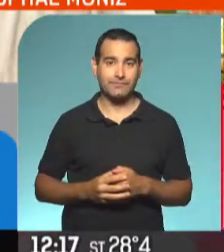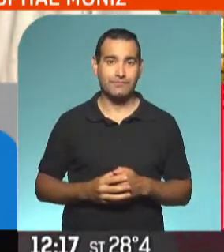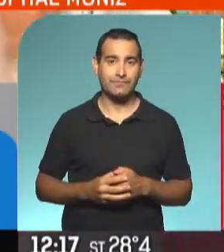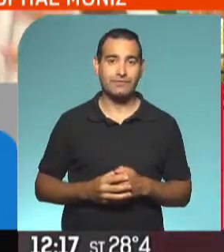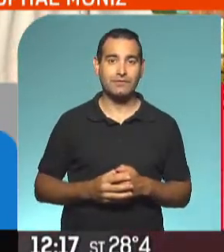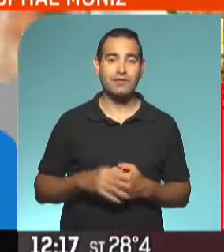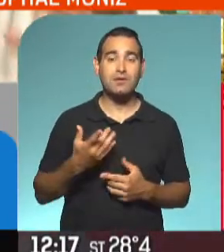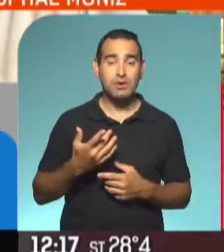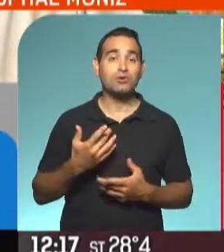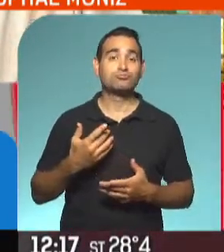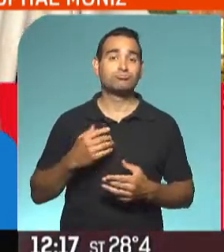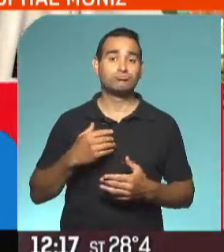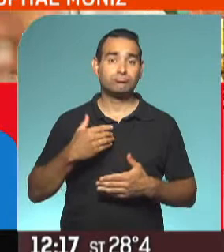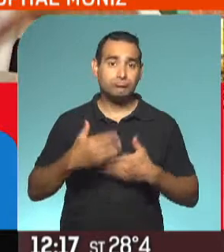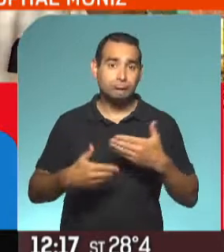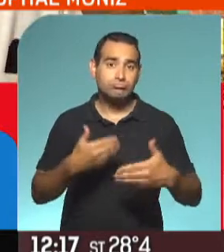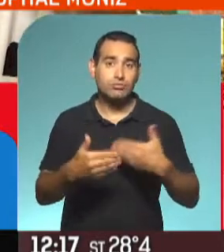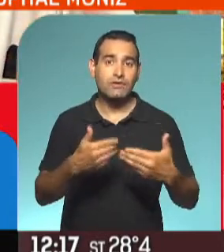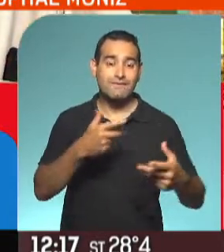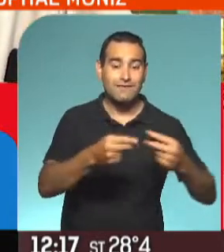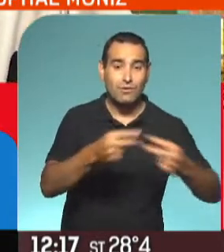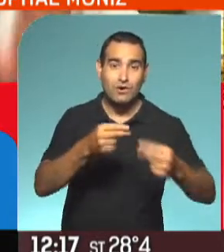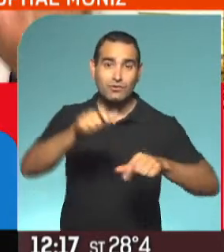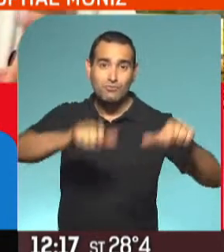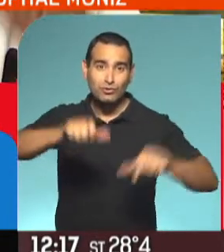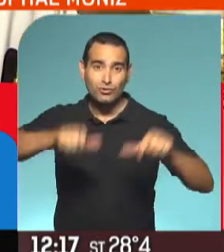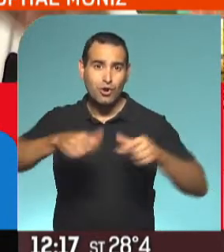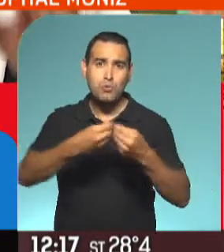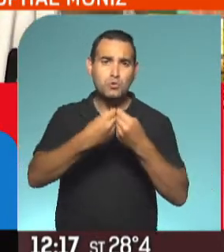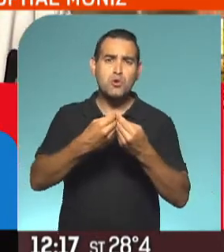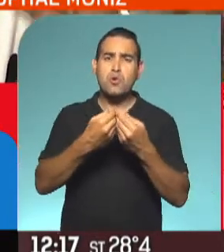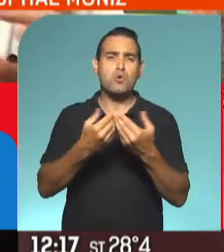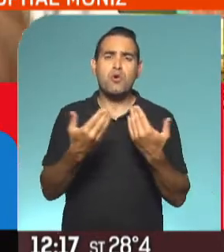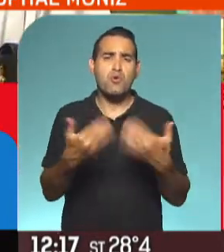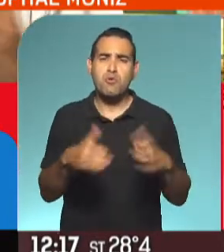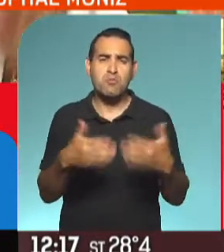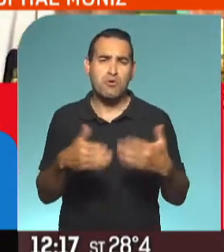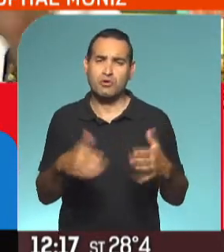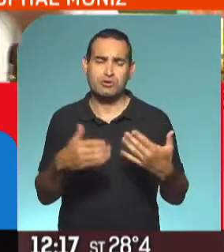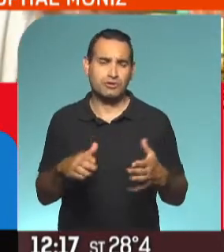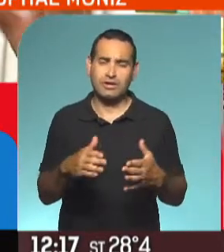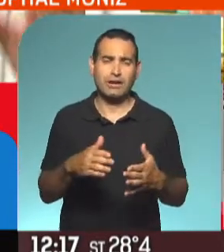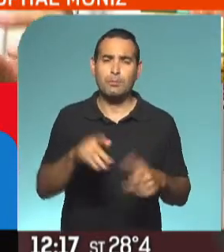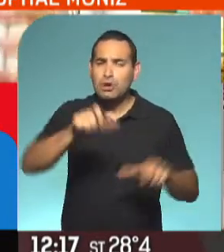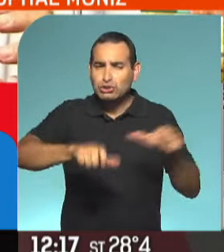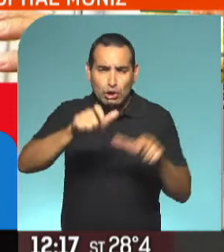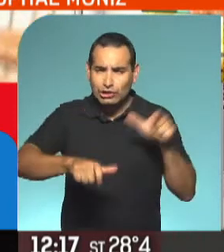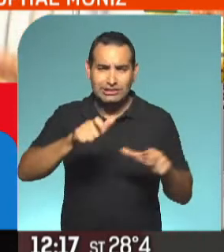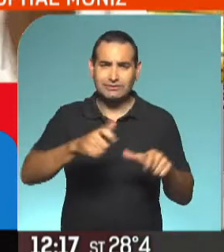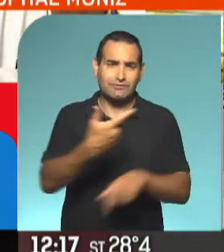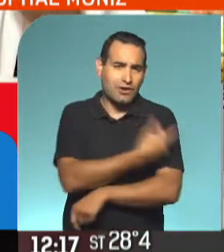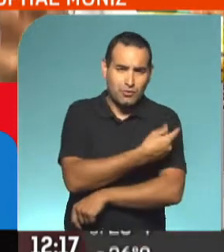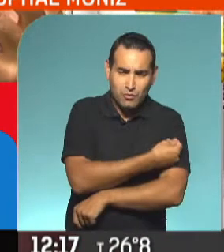la medida en que nosotros logremos vacunar a mucha población, independientemente de las que cubran mejor o peor a cada una de las